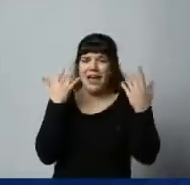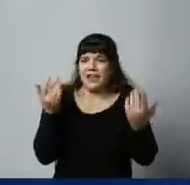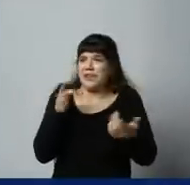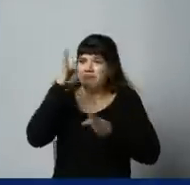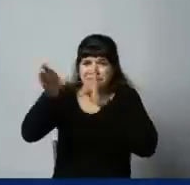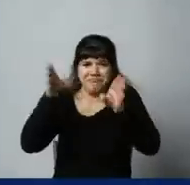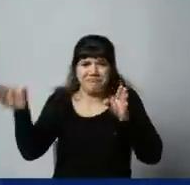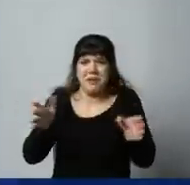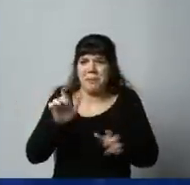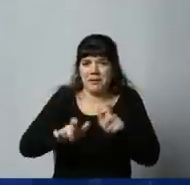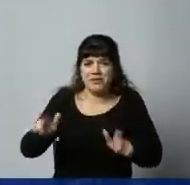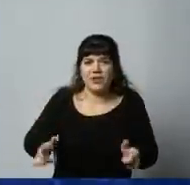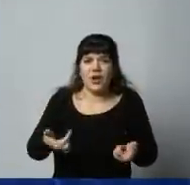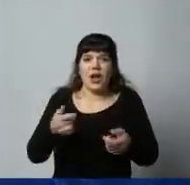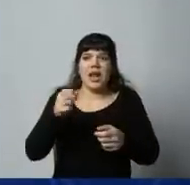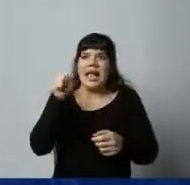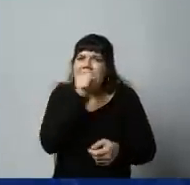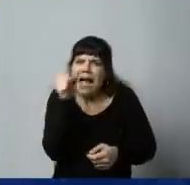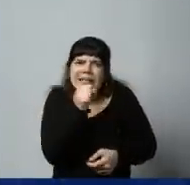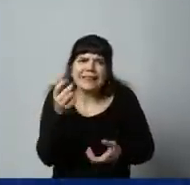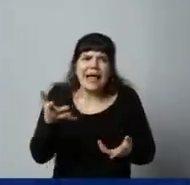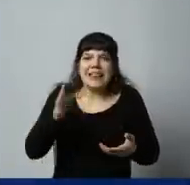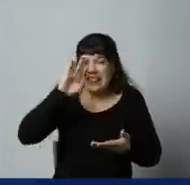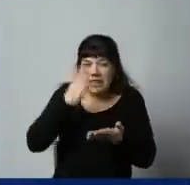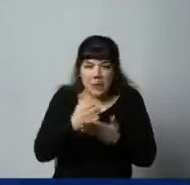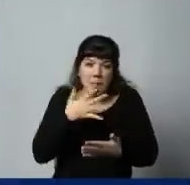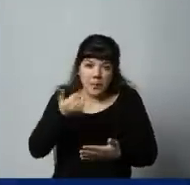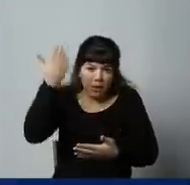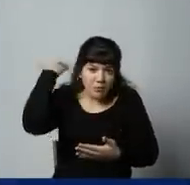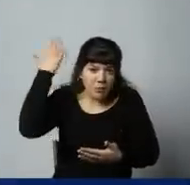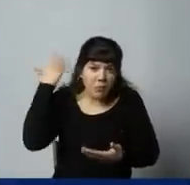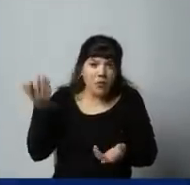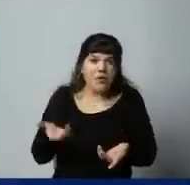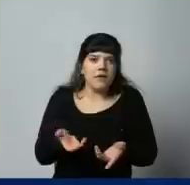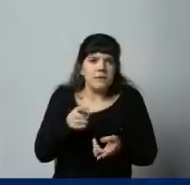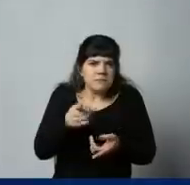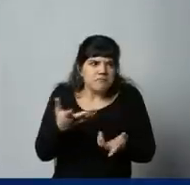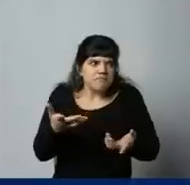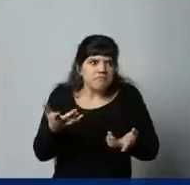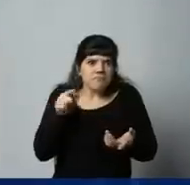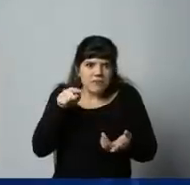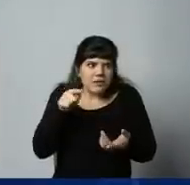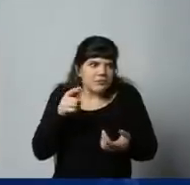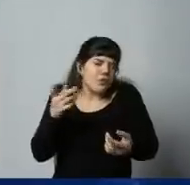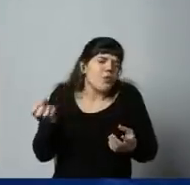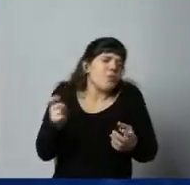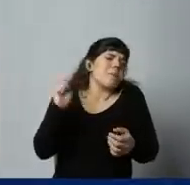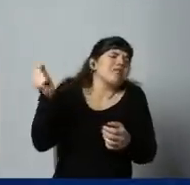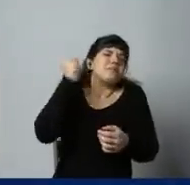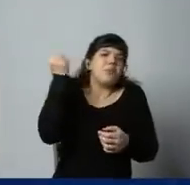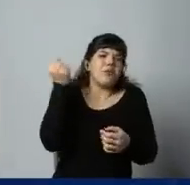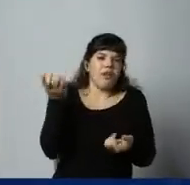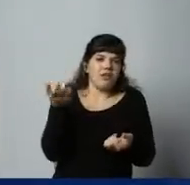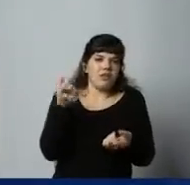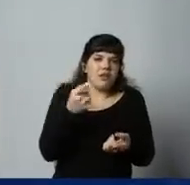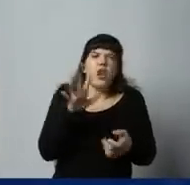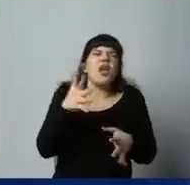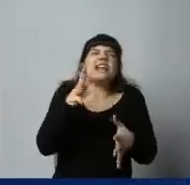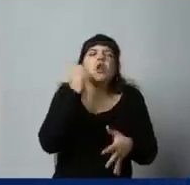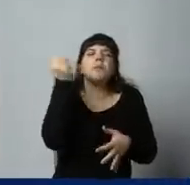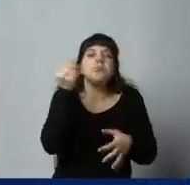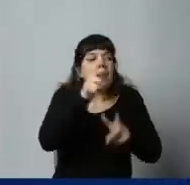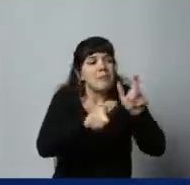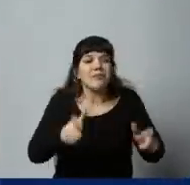músicos lo que fue el canto Popular en la dictadura eso fue el gran capital es el capital social la gente que nos